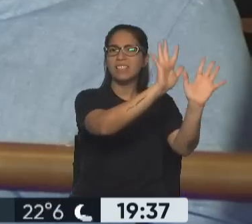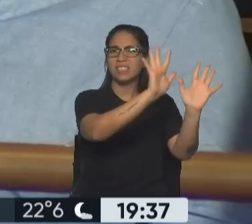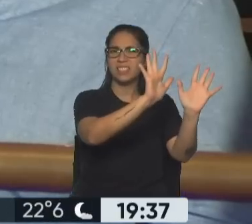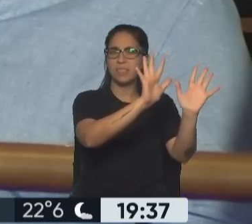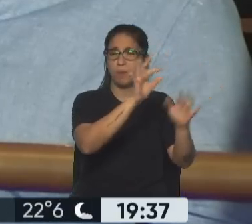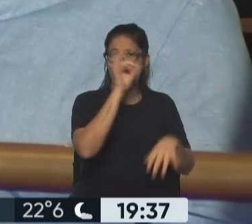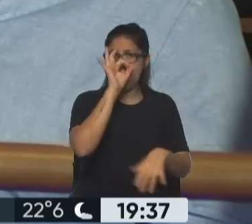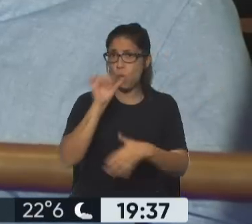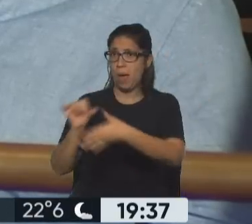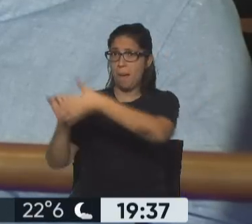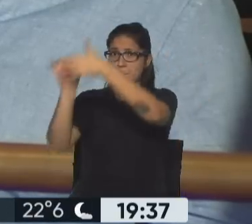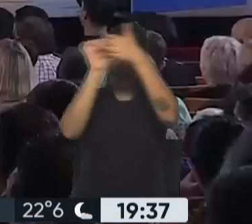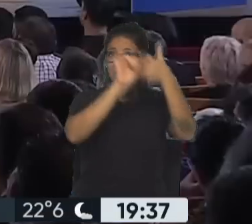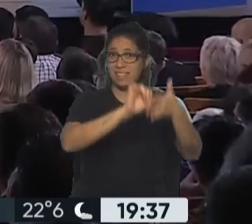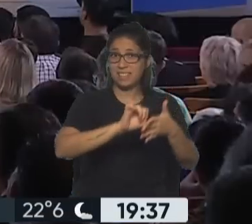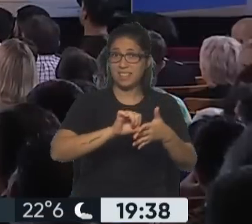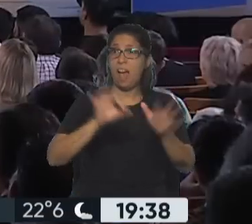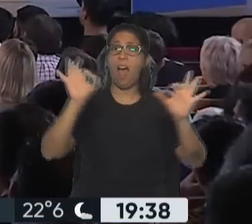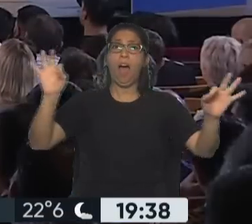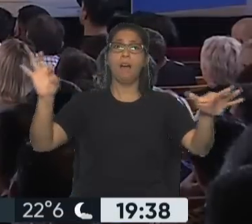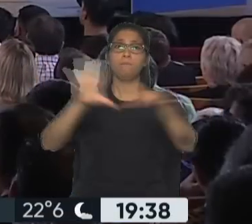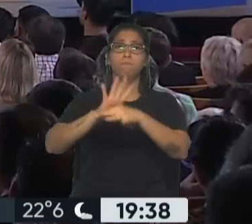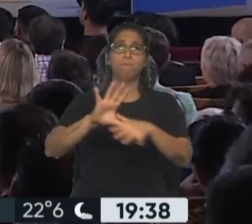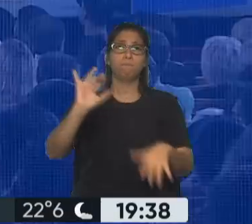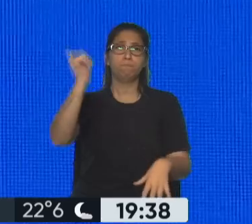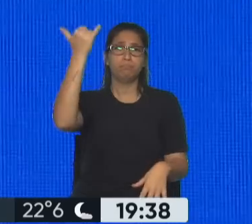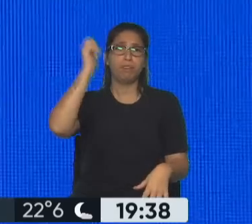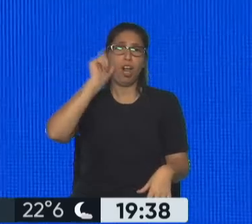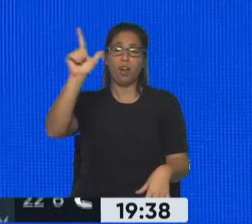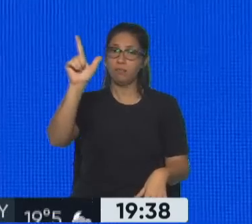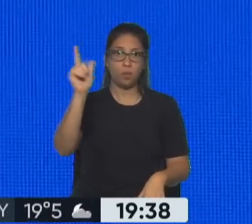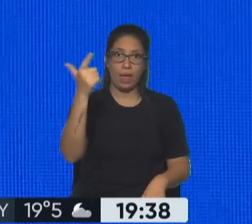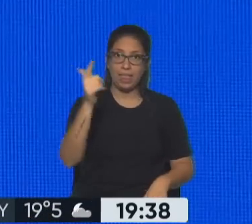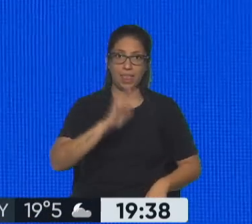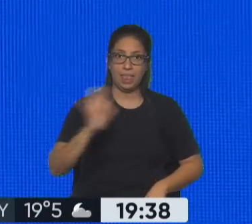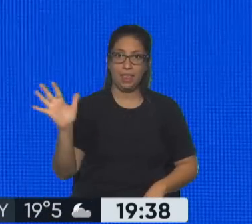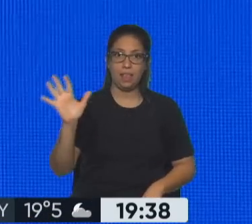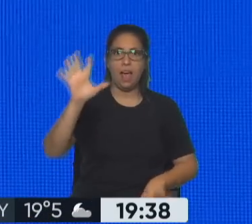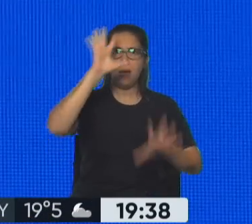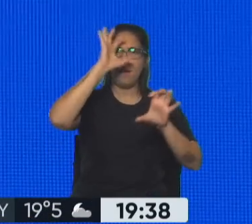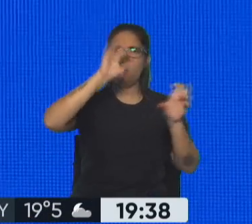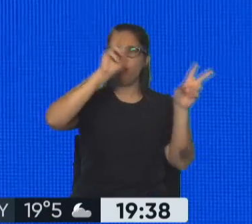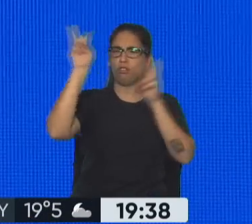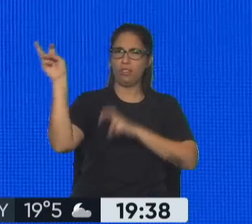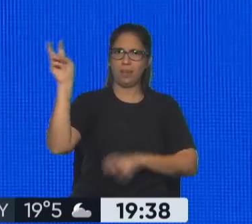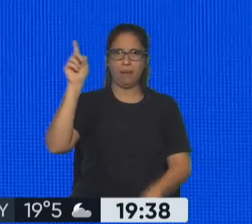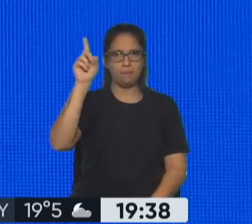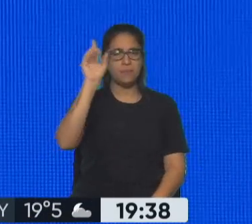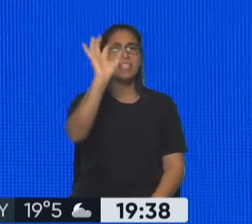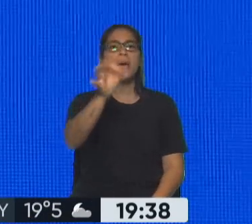resultado en ninguna parte. No hay un modelo exitoso. Miren, y acá me vengo a acordar de otra cosa.